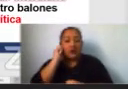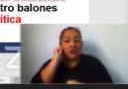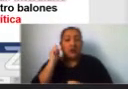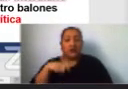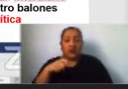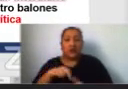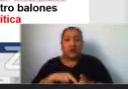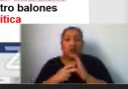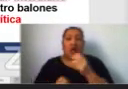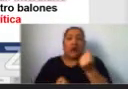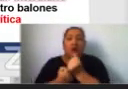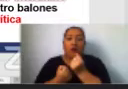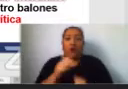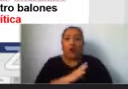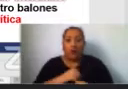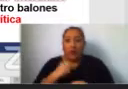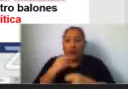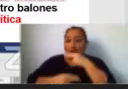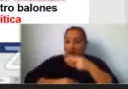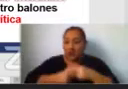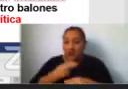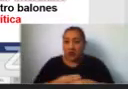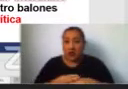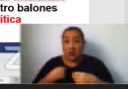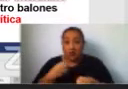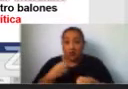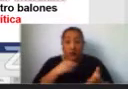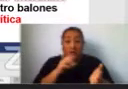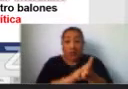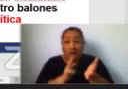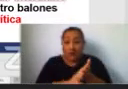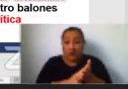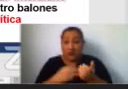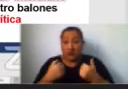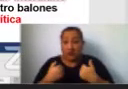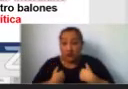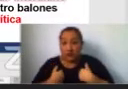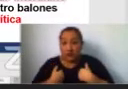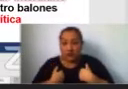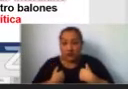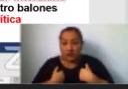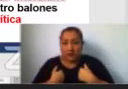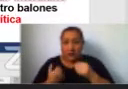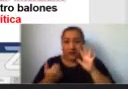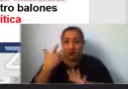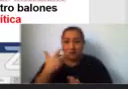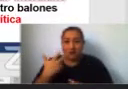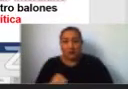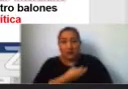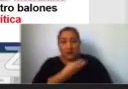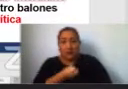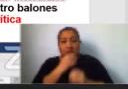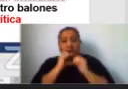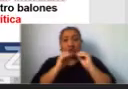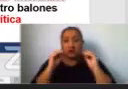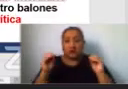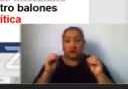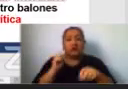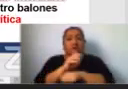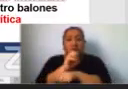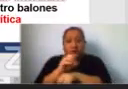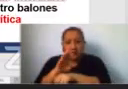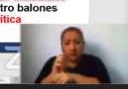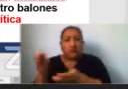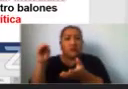del gobierno nacional. Como Defensoría del Pueblo, desde el 13 de mayo alertamos y recomendamos la